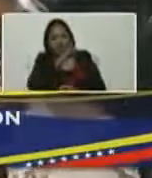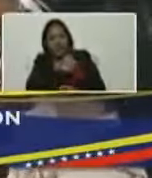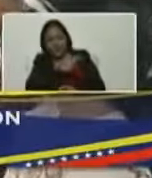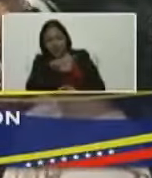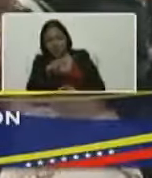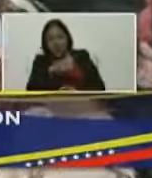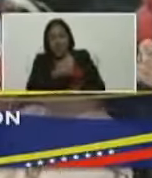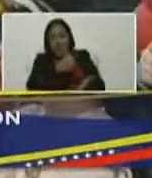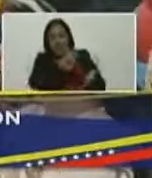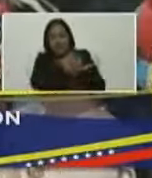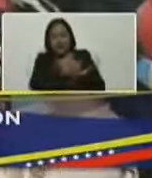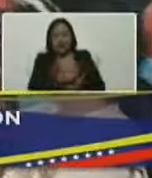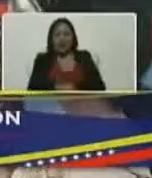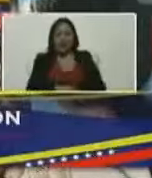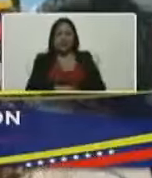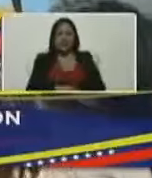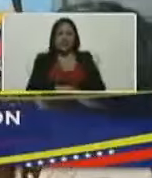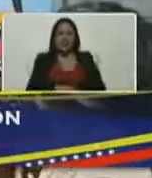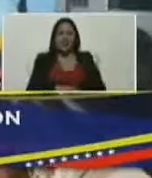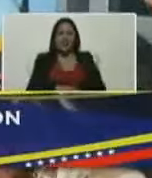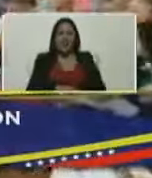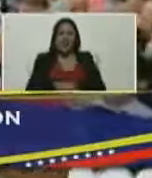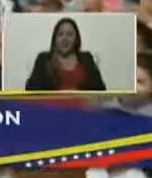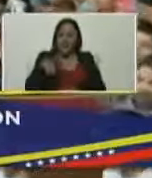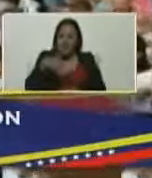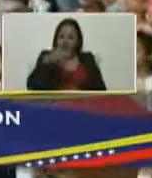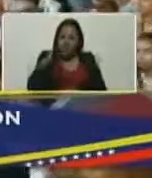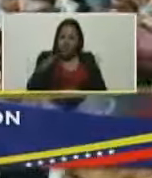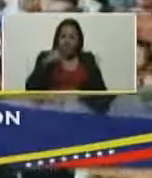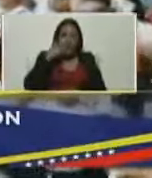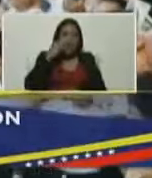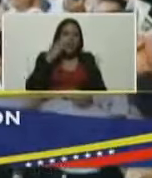Bendición madrina. Bendición madrina.